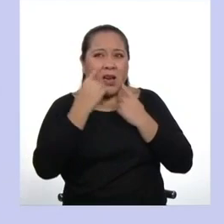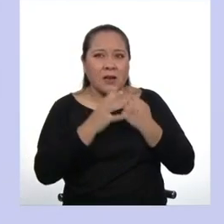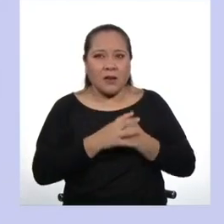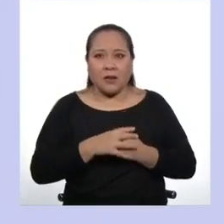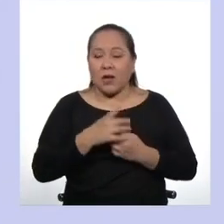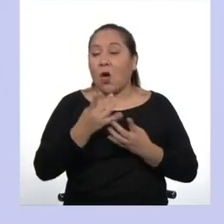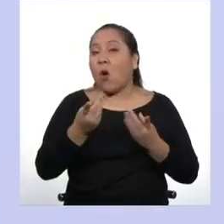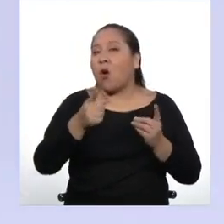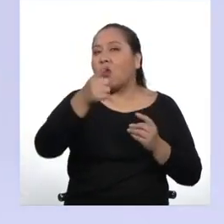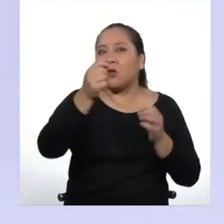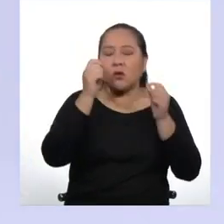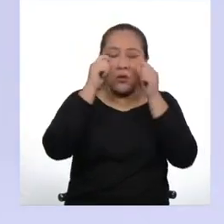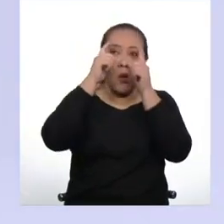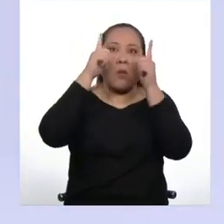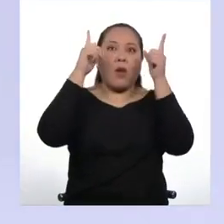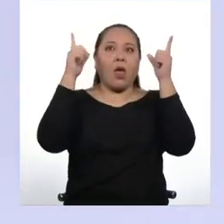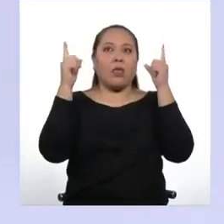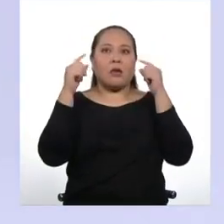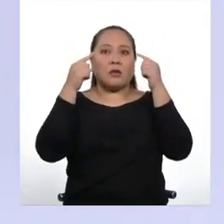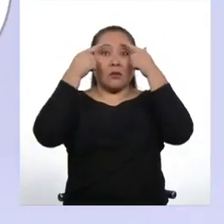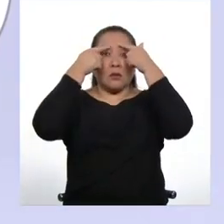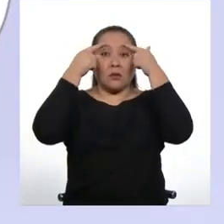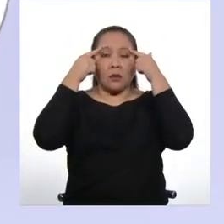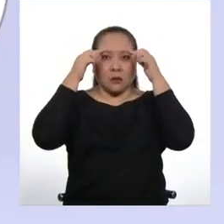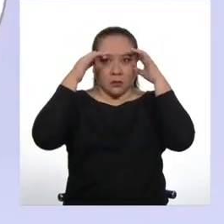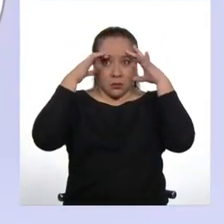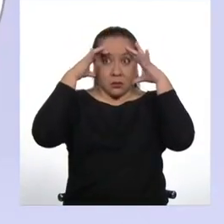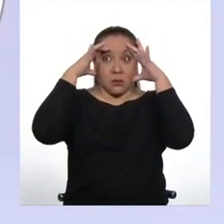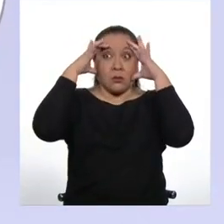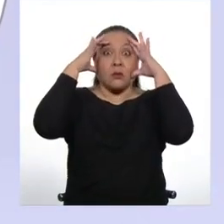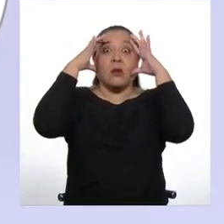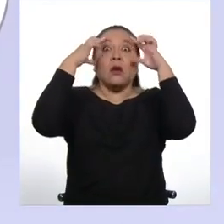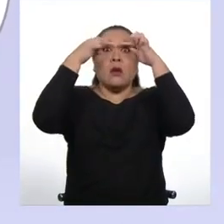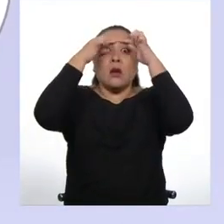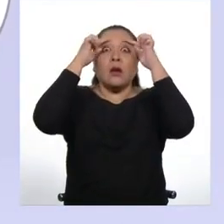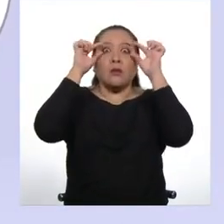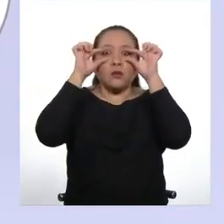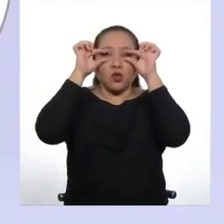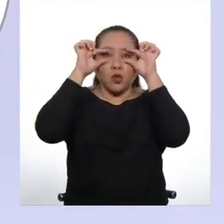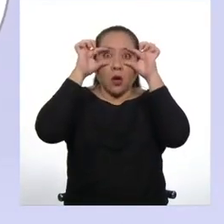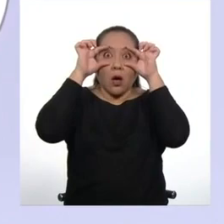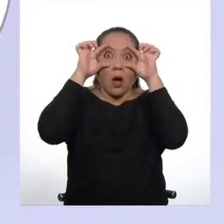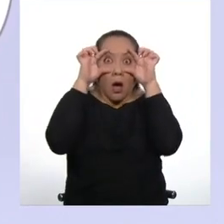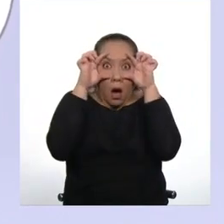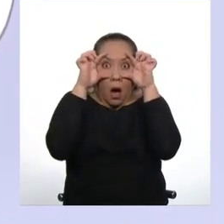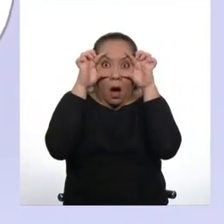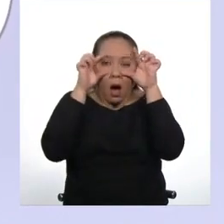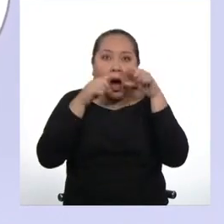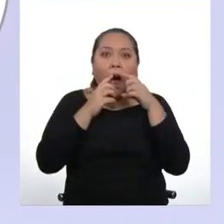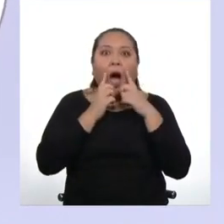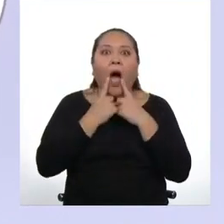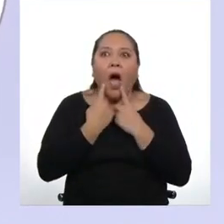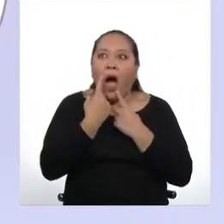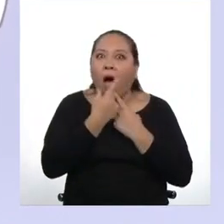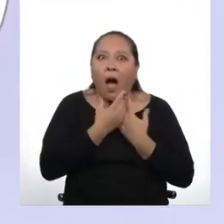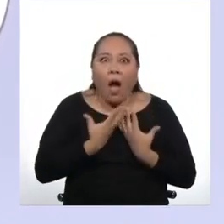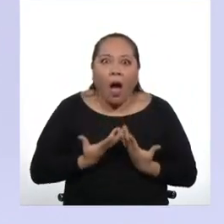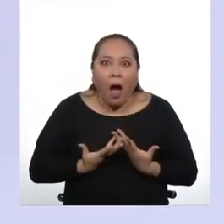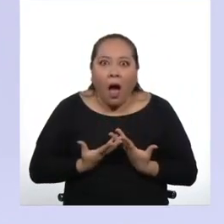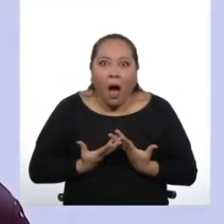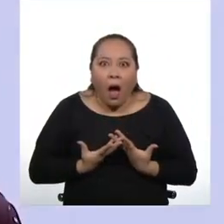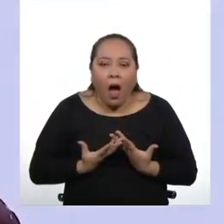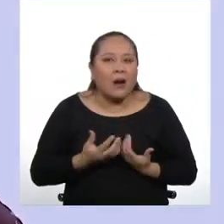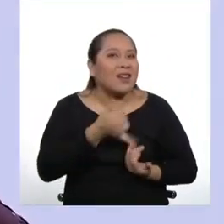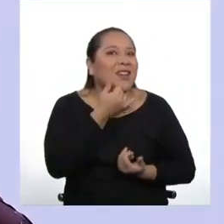cuando algo te sorprende, tus cejas se levantan, tus ojos se agrandan, tu boca se abre. ¿Qué más te